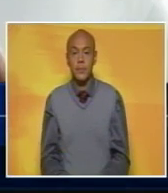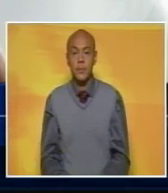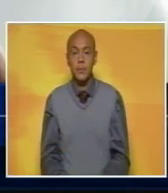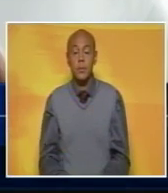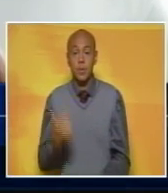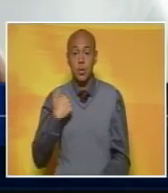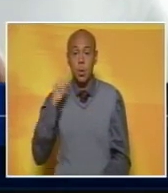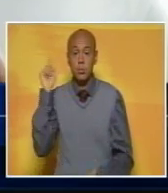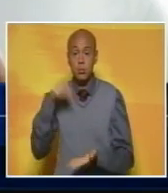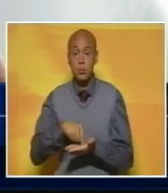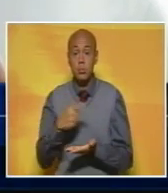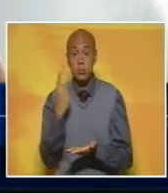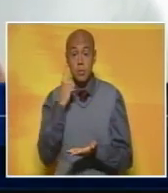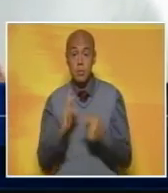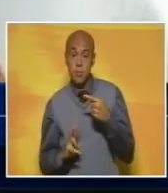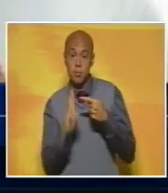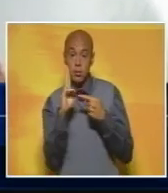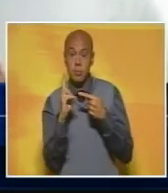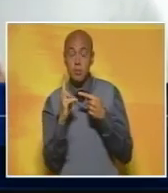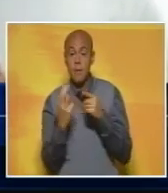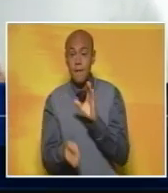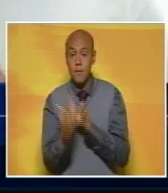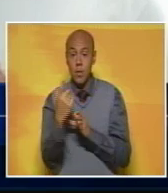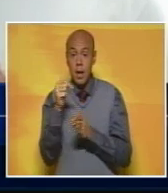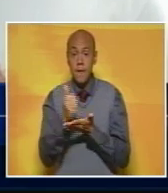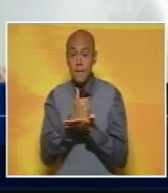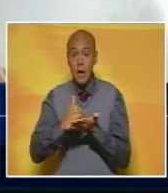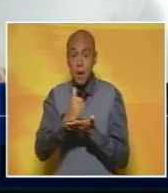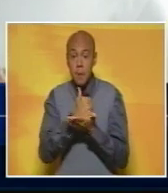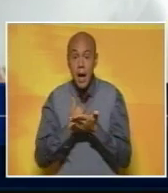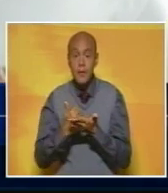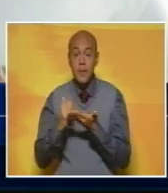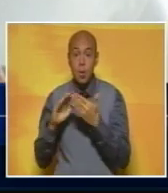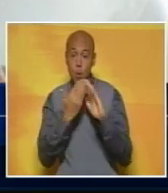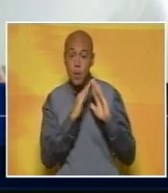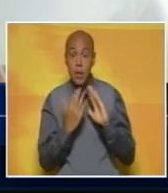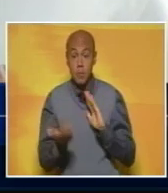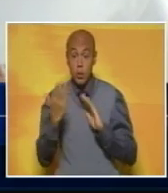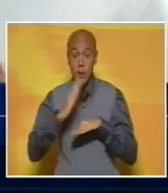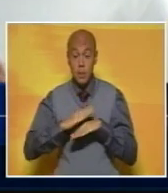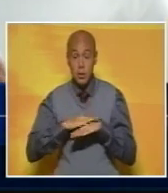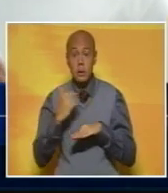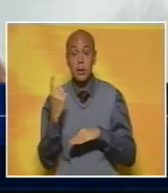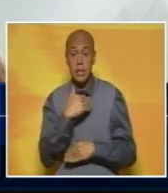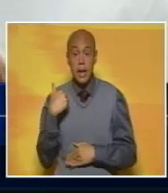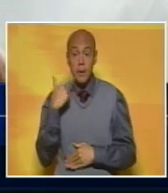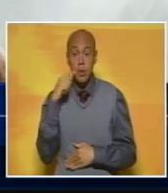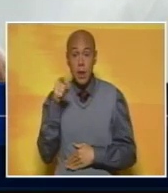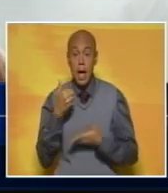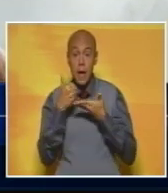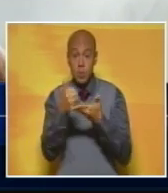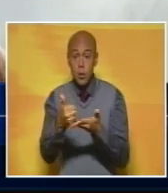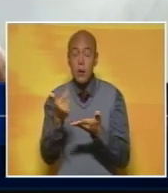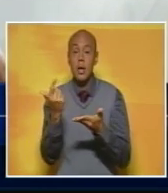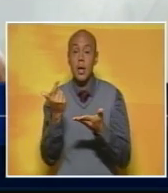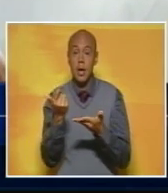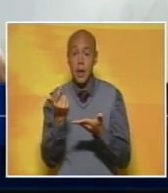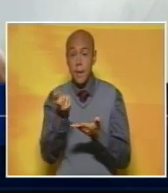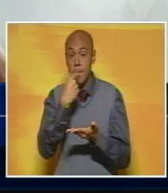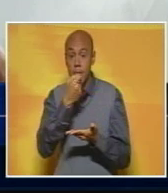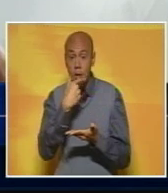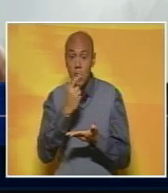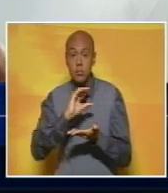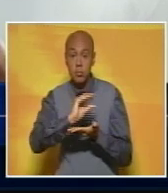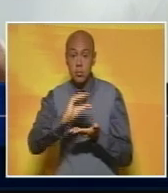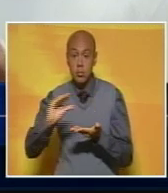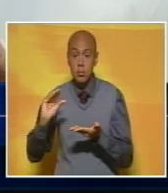Hemos venido aquí a hacer la inauguración de esta importante farmacia comunitaria que va a venir a ayudar a todo el tema de la distribución de medicamentos